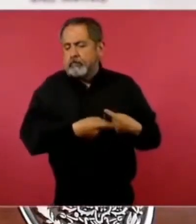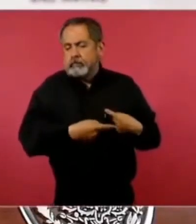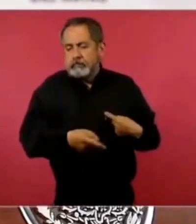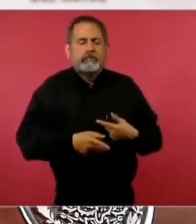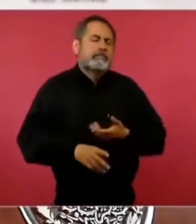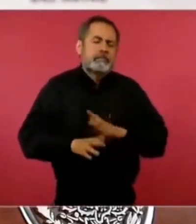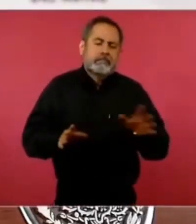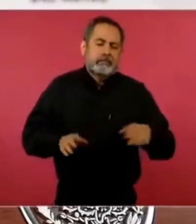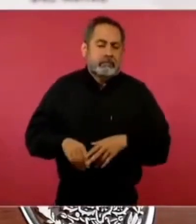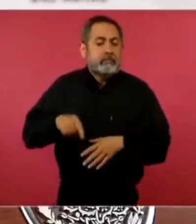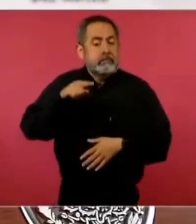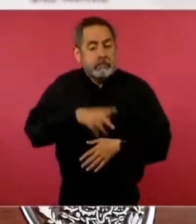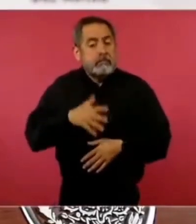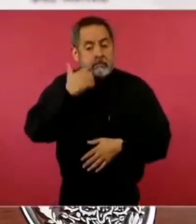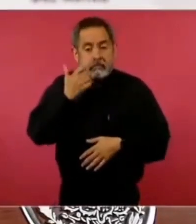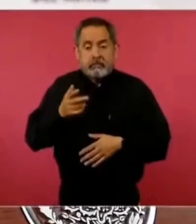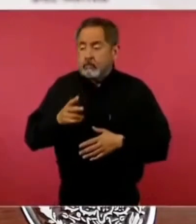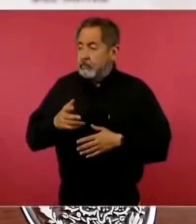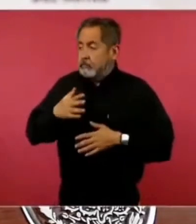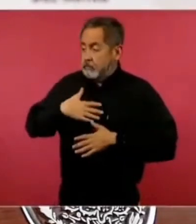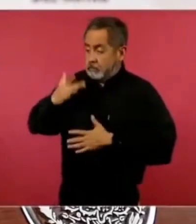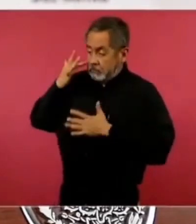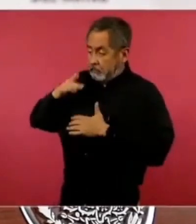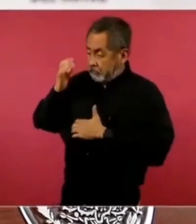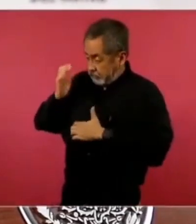querían dejar